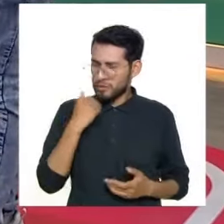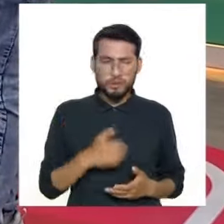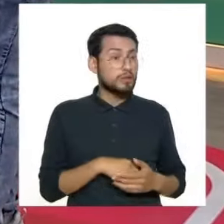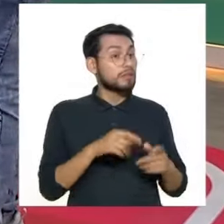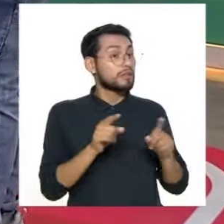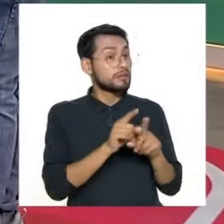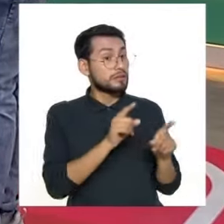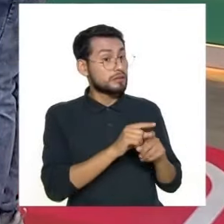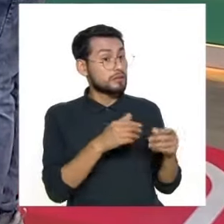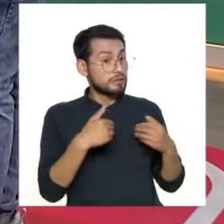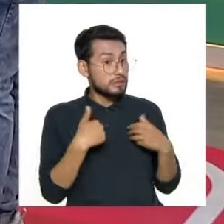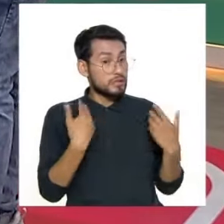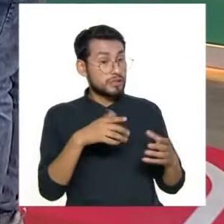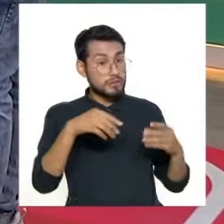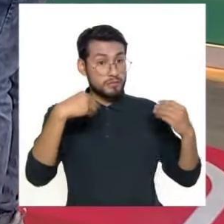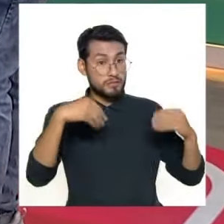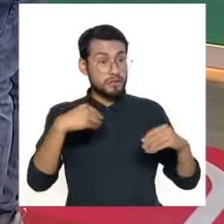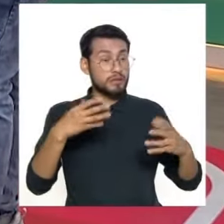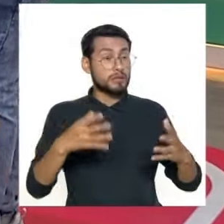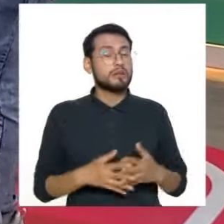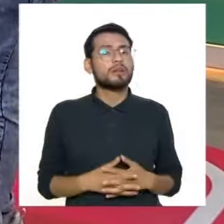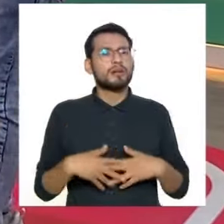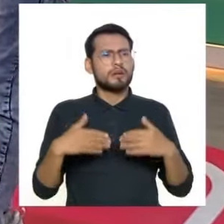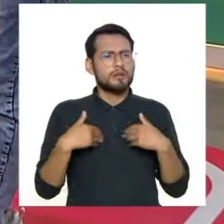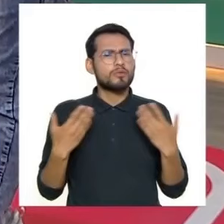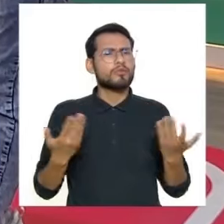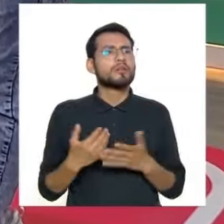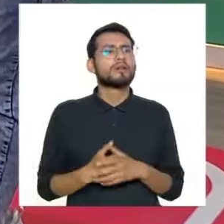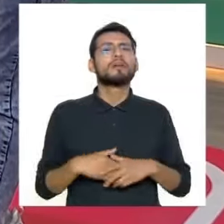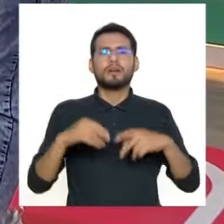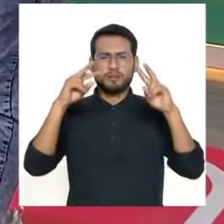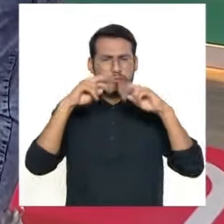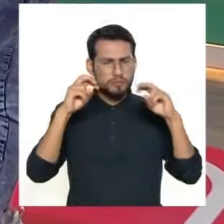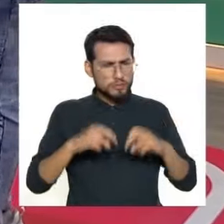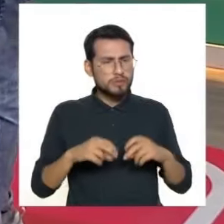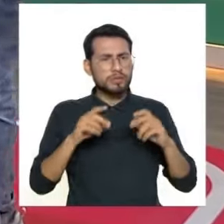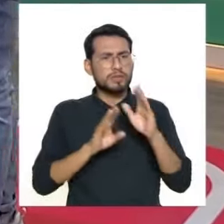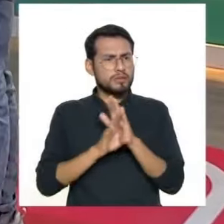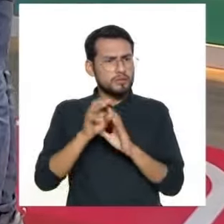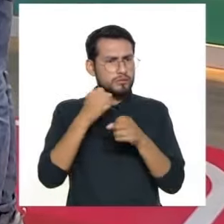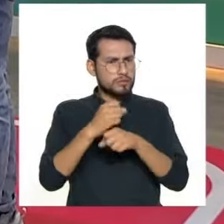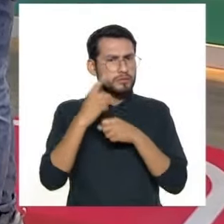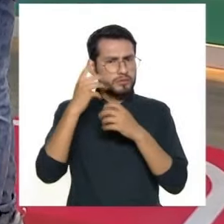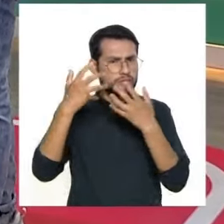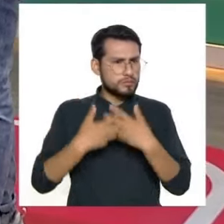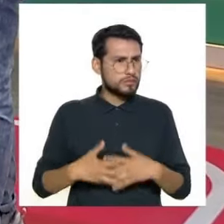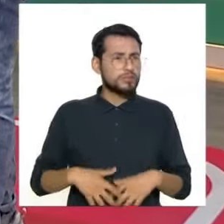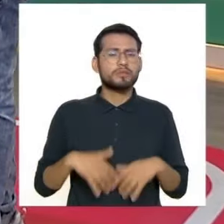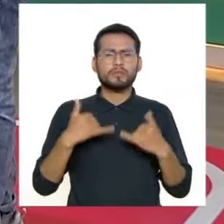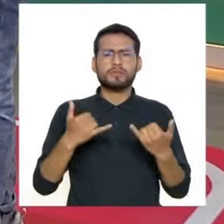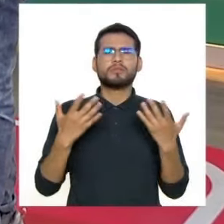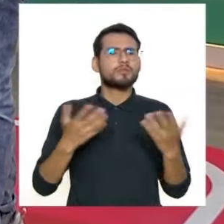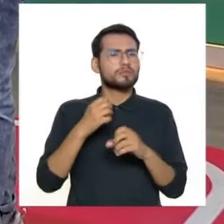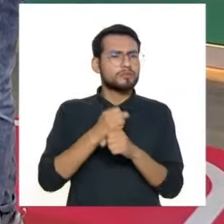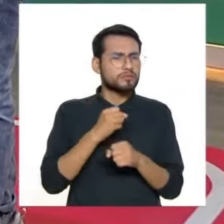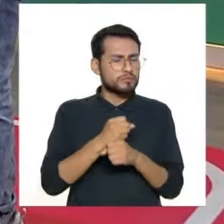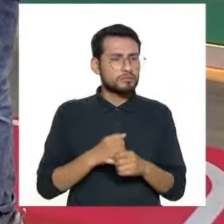aparte de esto de estos productos que ya están en mercados Nosotros también fomentamos bastante la investigación el desarrollo con las empresas y hemos trabajado